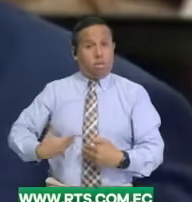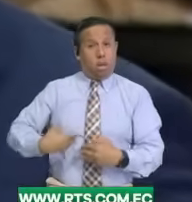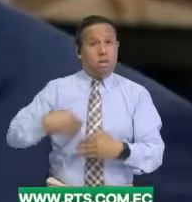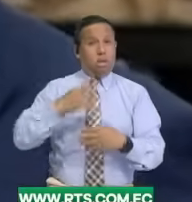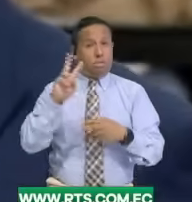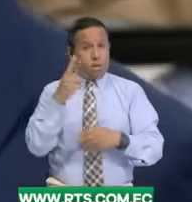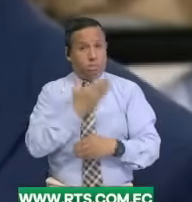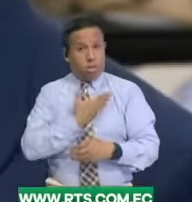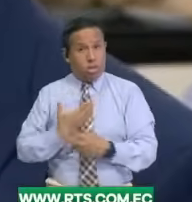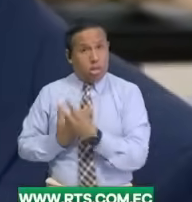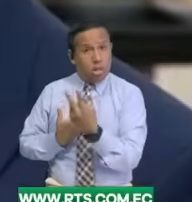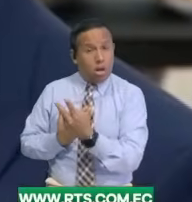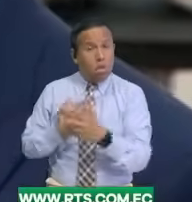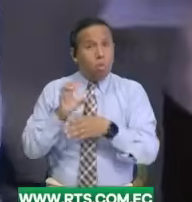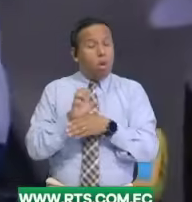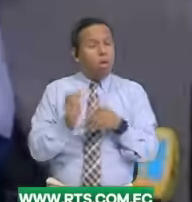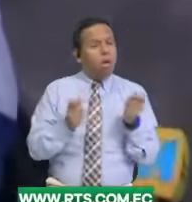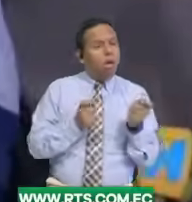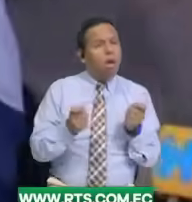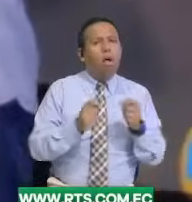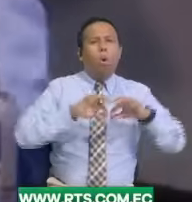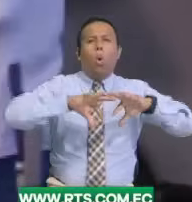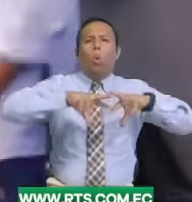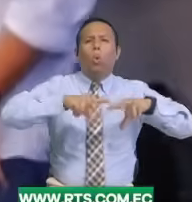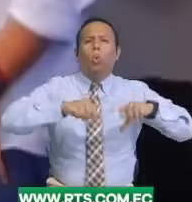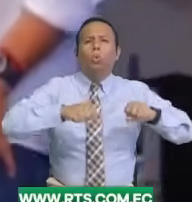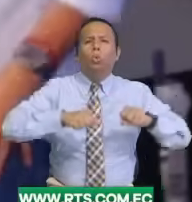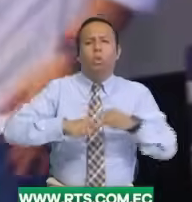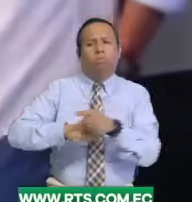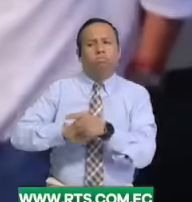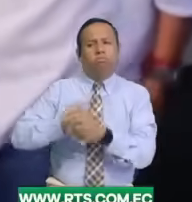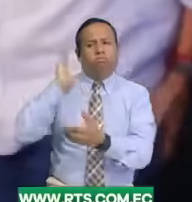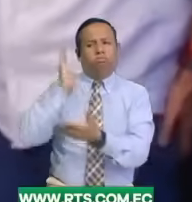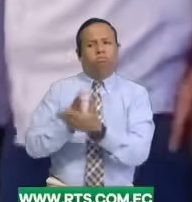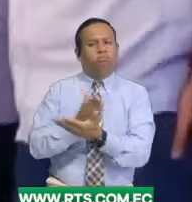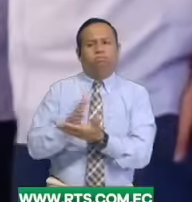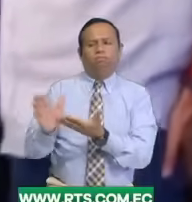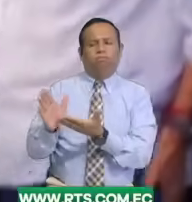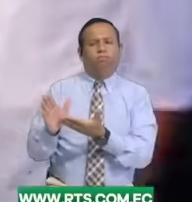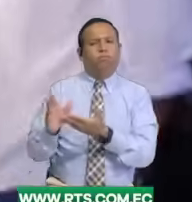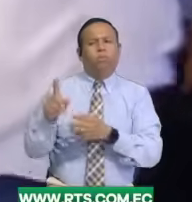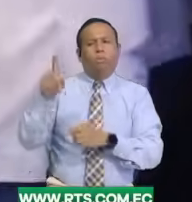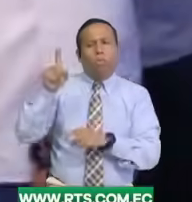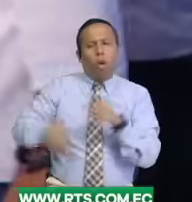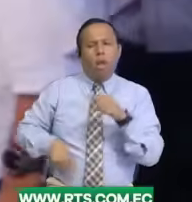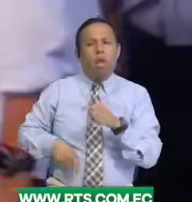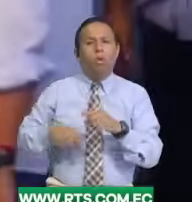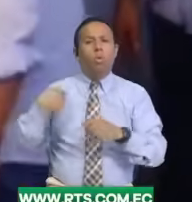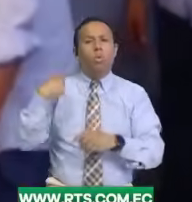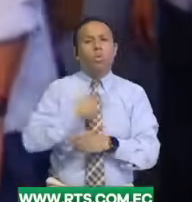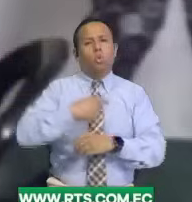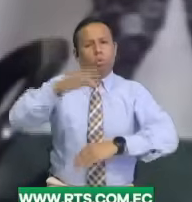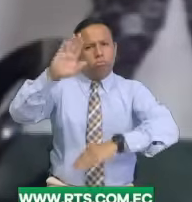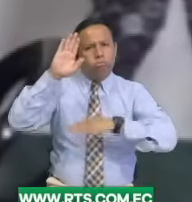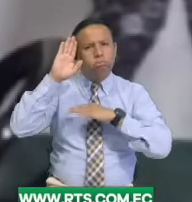públicos y que con esto reafirma el compromiso para combatir la corrupción global. Asimismo, se confirma que